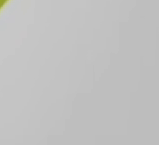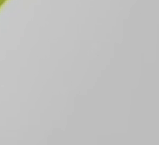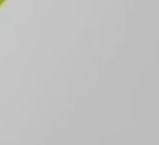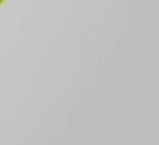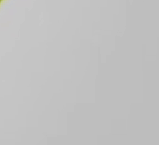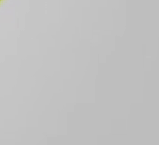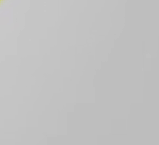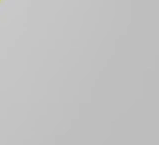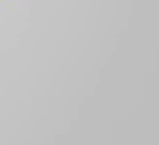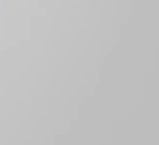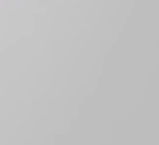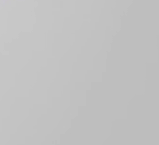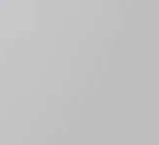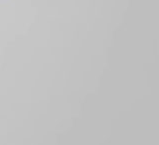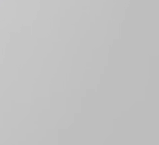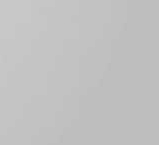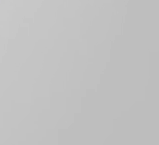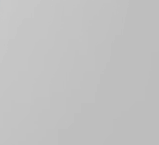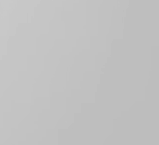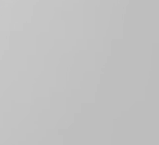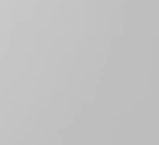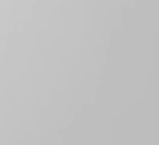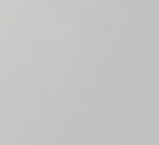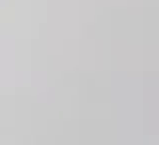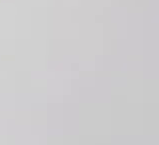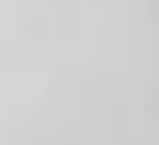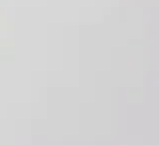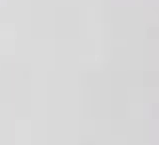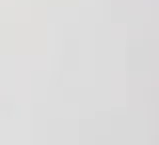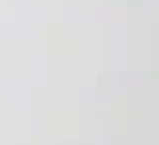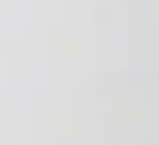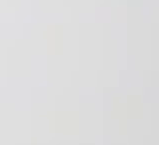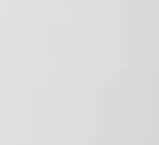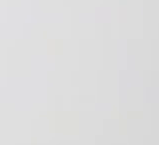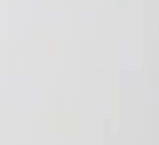fiestas en casas de barrios modernos.